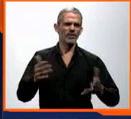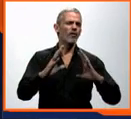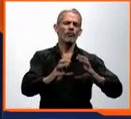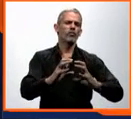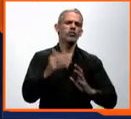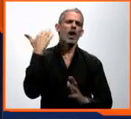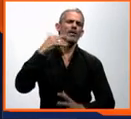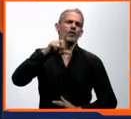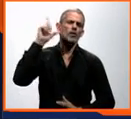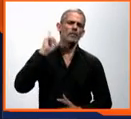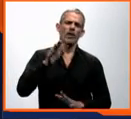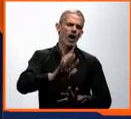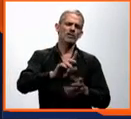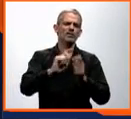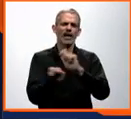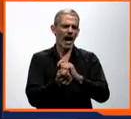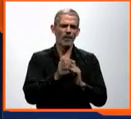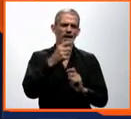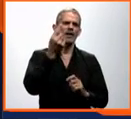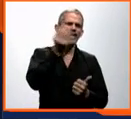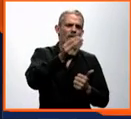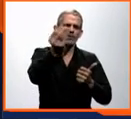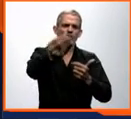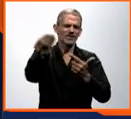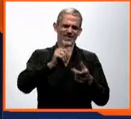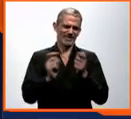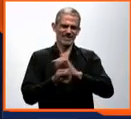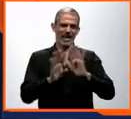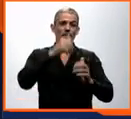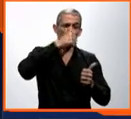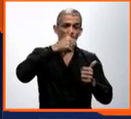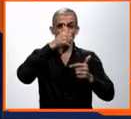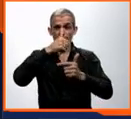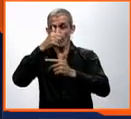otro lunes, cambia mucho en un minuto. Sí. Y domingo tras